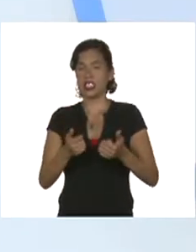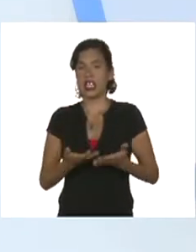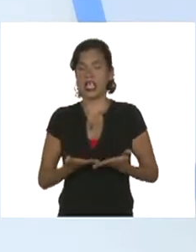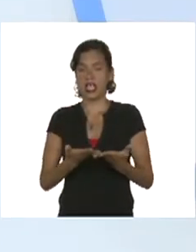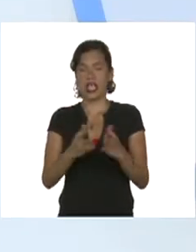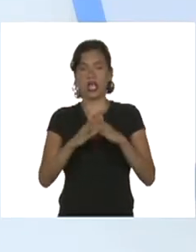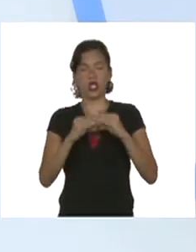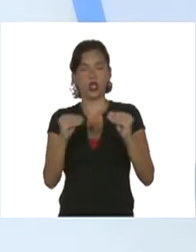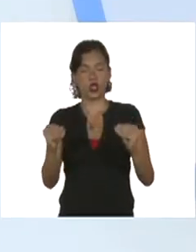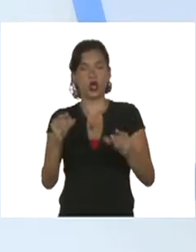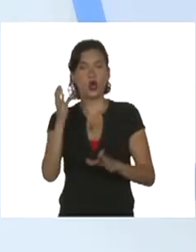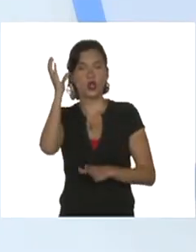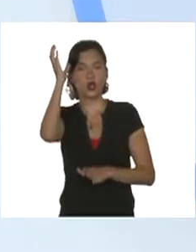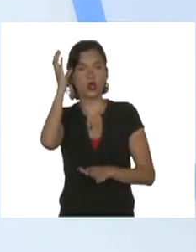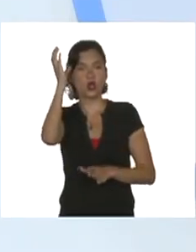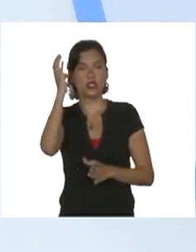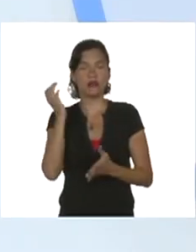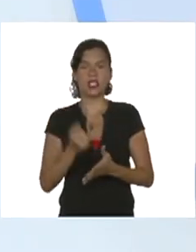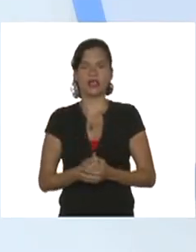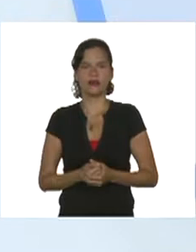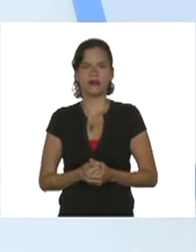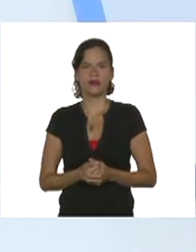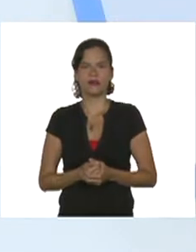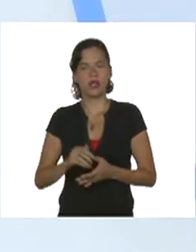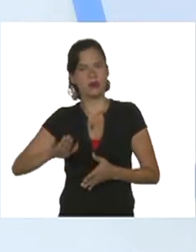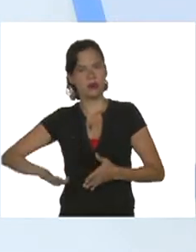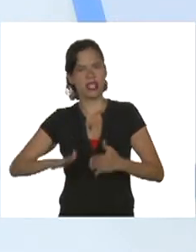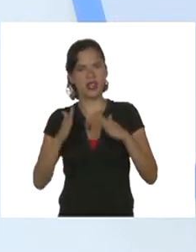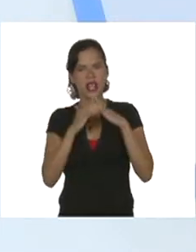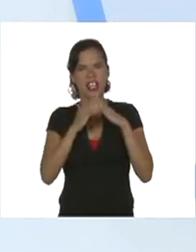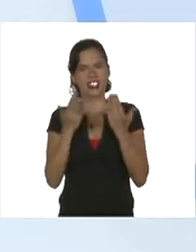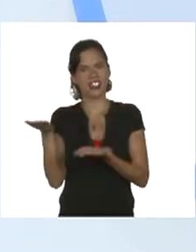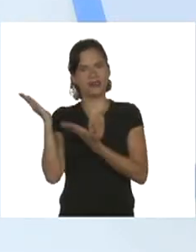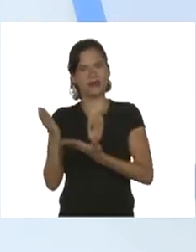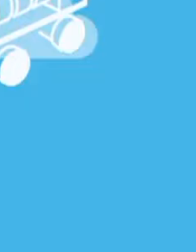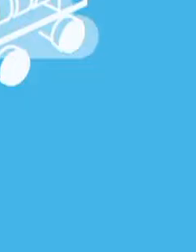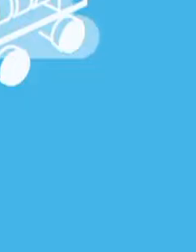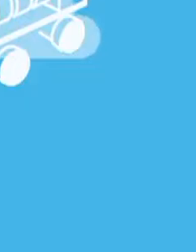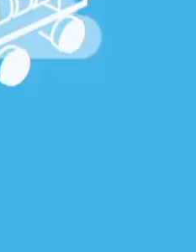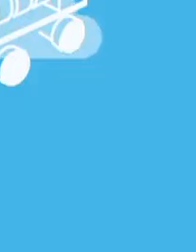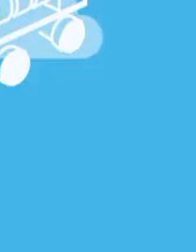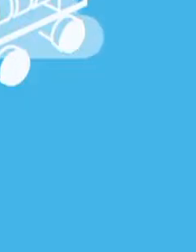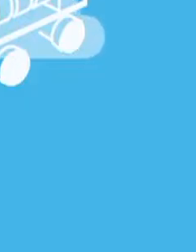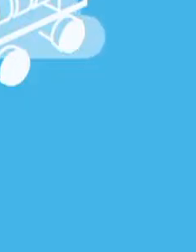impartiendo todo su conocimiento sobre este tema para los más pequeñitos de la casa. ¡Bienvenida!